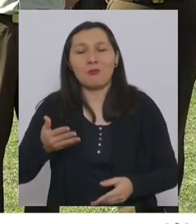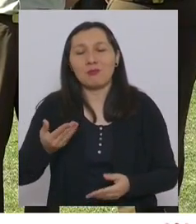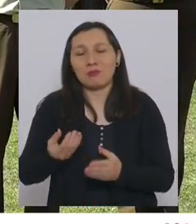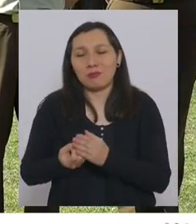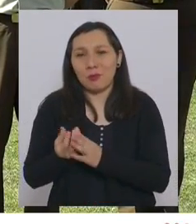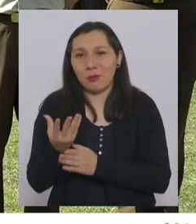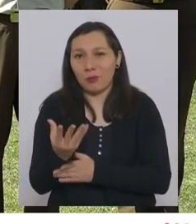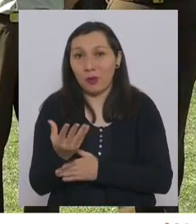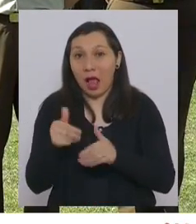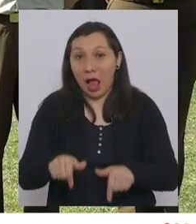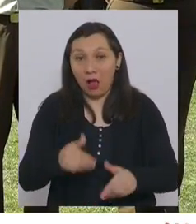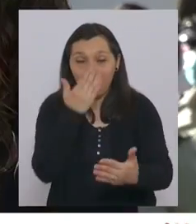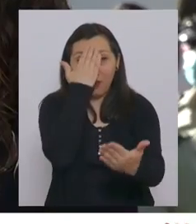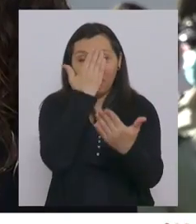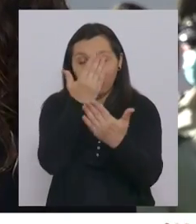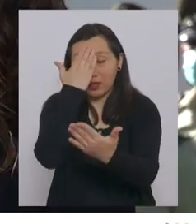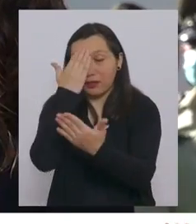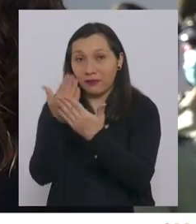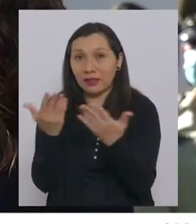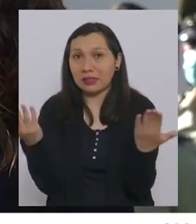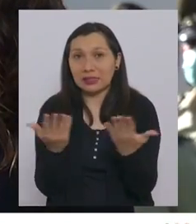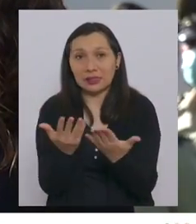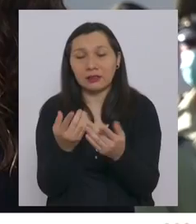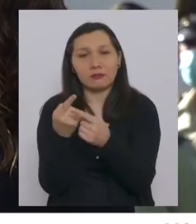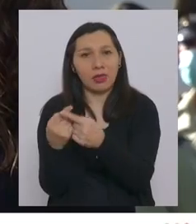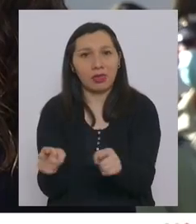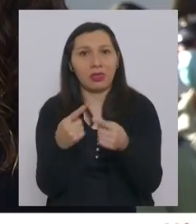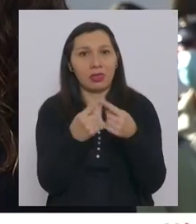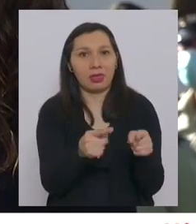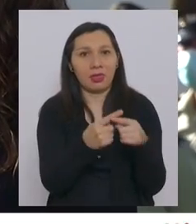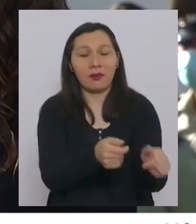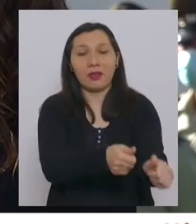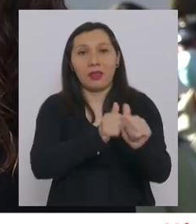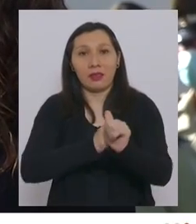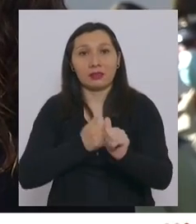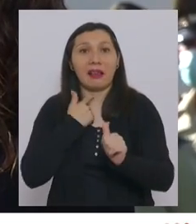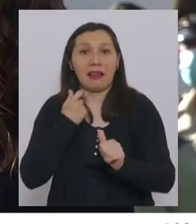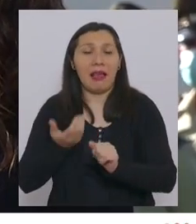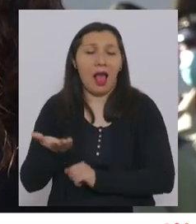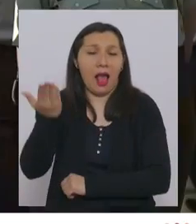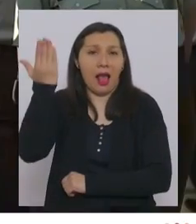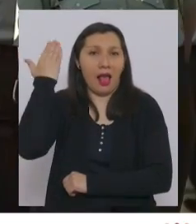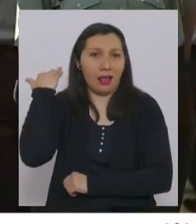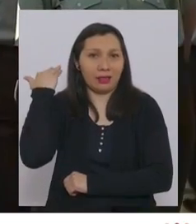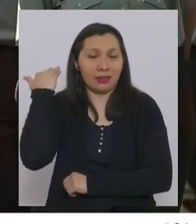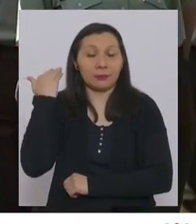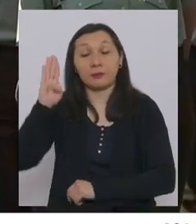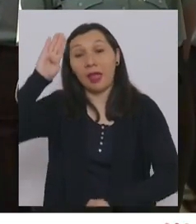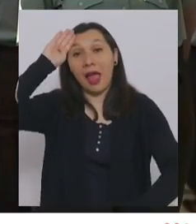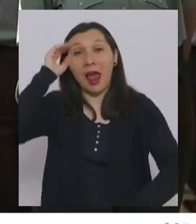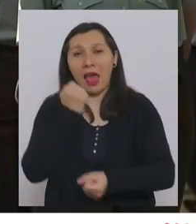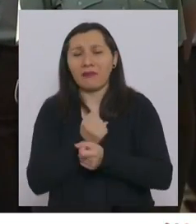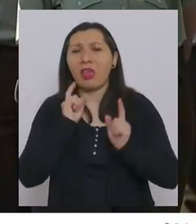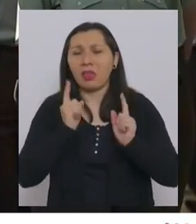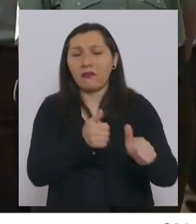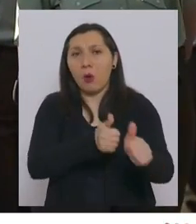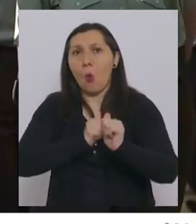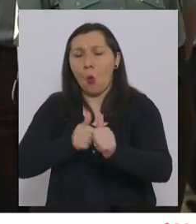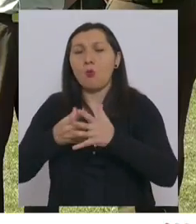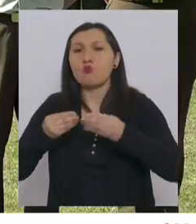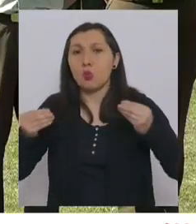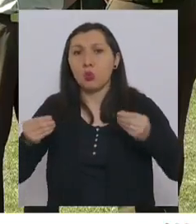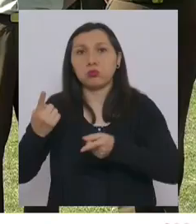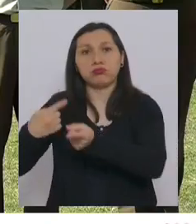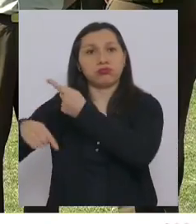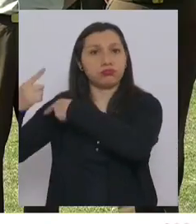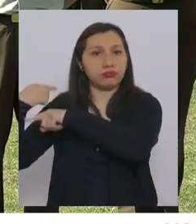enfrentar de aquí en adelante son distintos desafíos que los que enfrentamos en el pasado. Carabineros ha tenido que enfrentar muchos desafíos en su